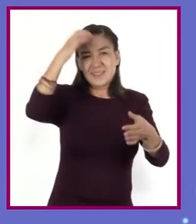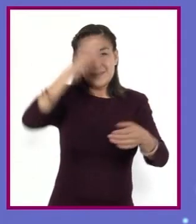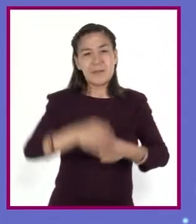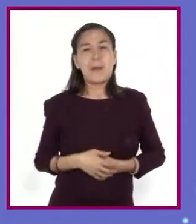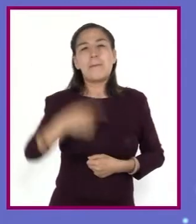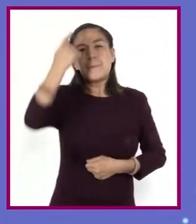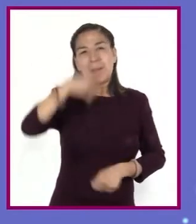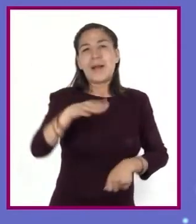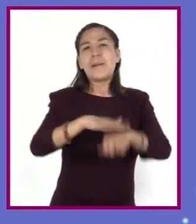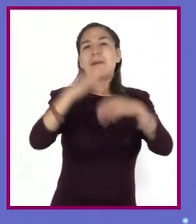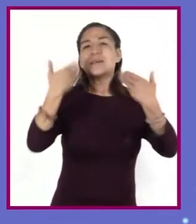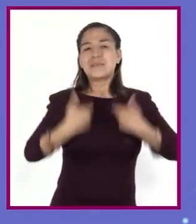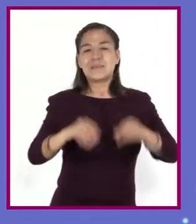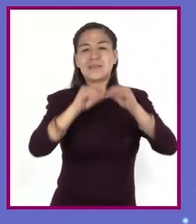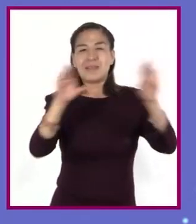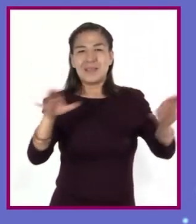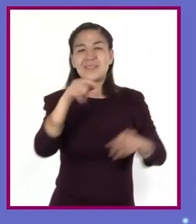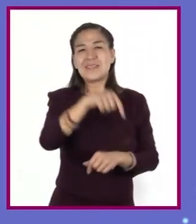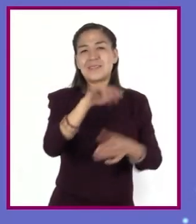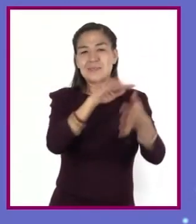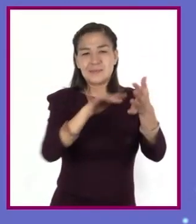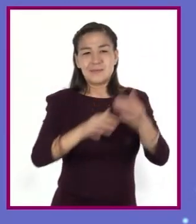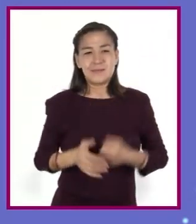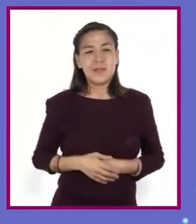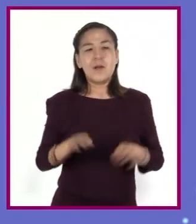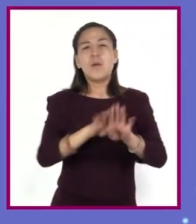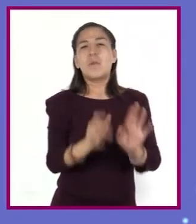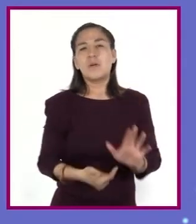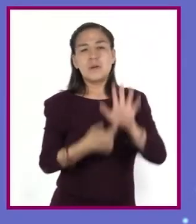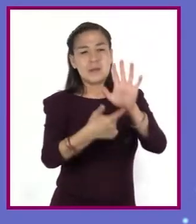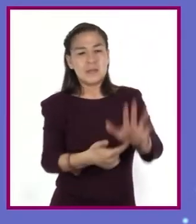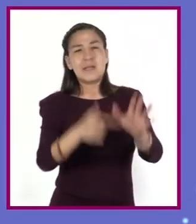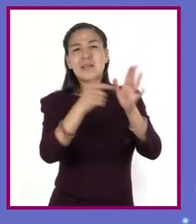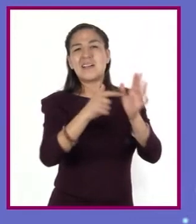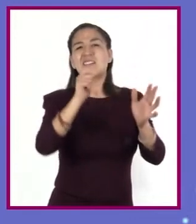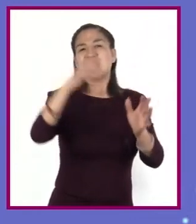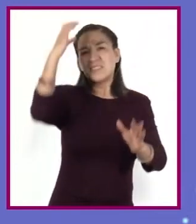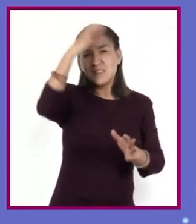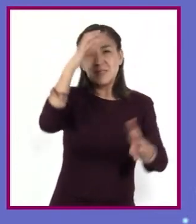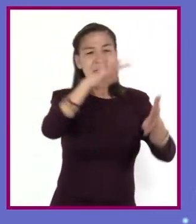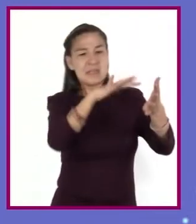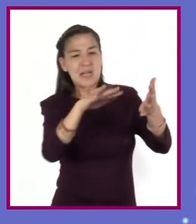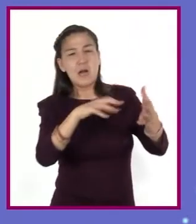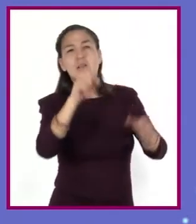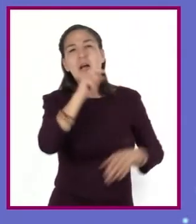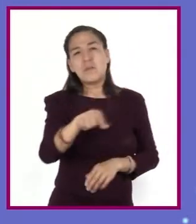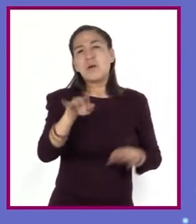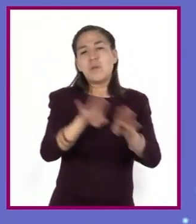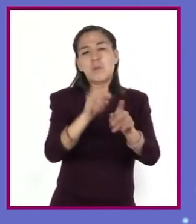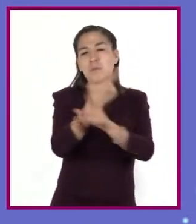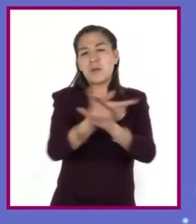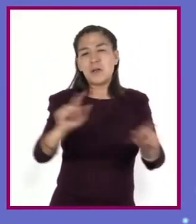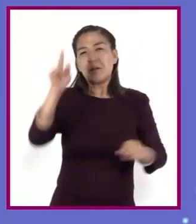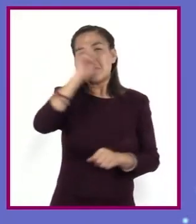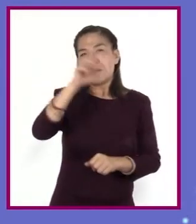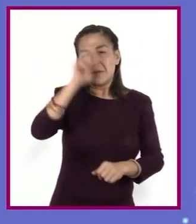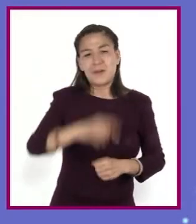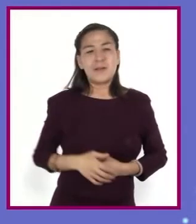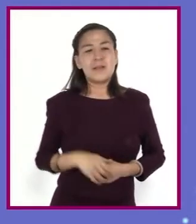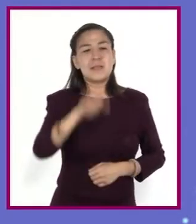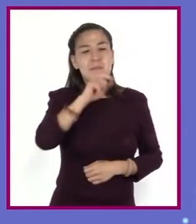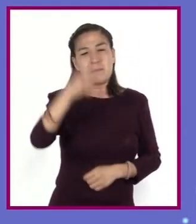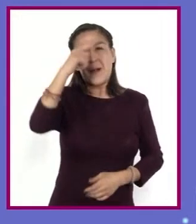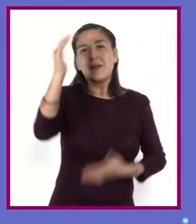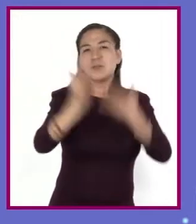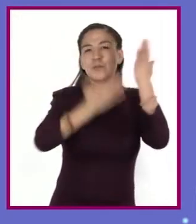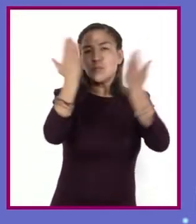un texto, presentar un texto literario o científico, para recomendar un libro, o como método de